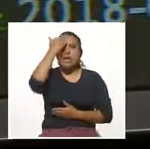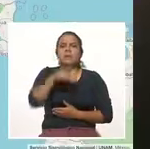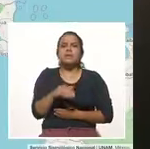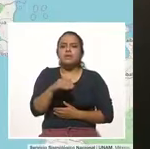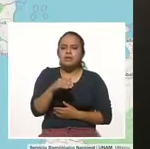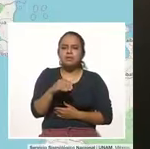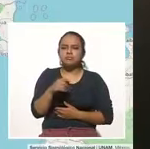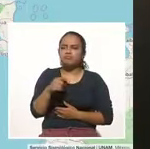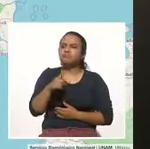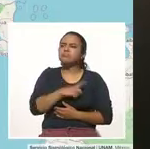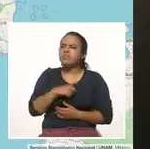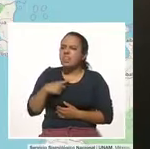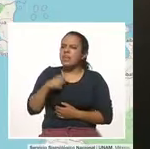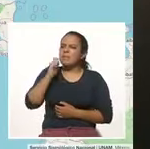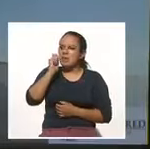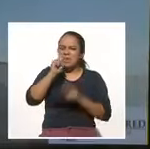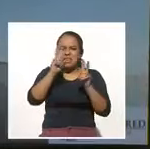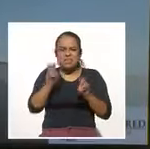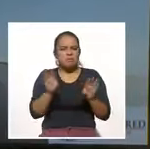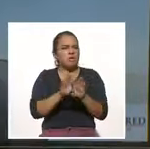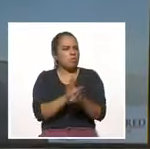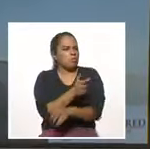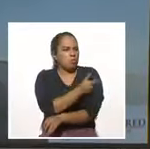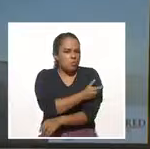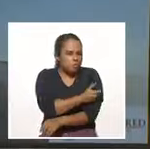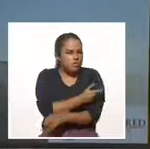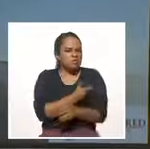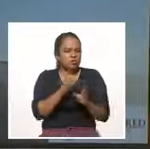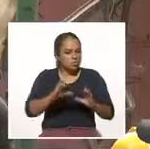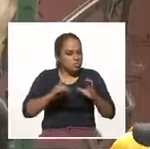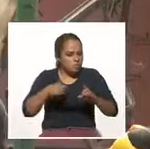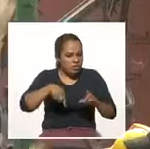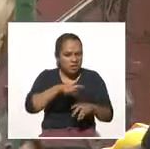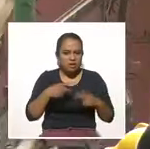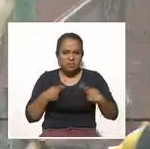que tenemos que saber de protección civil.